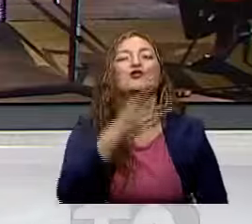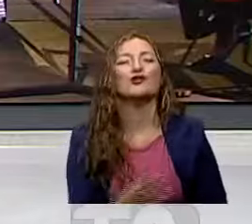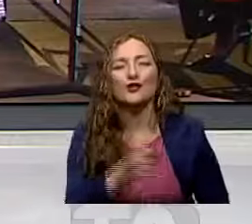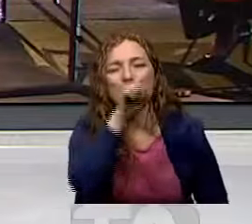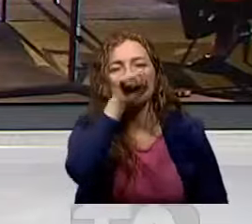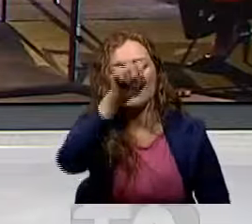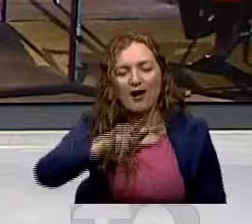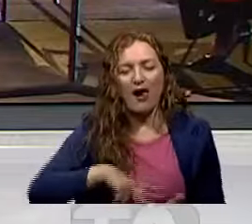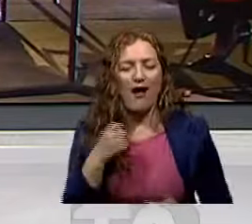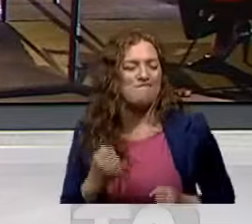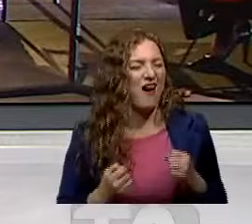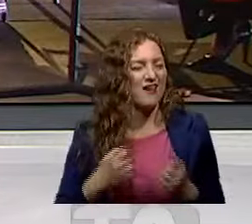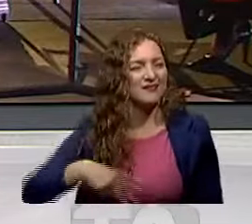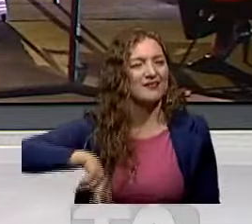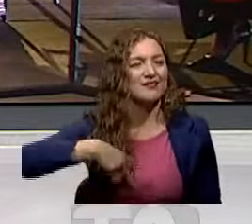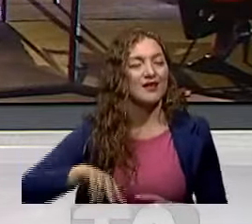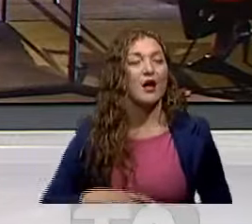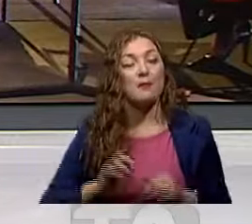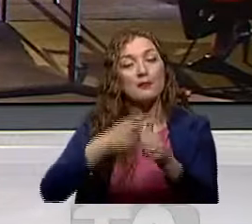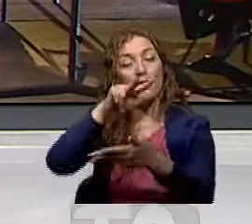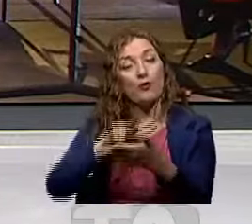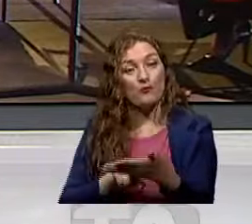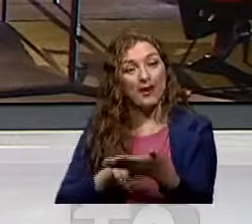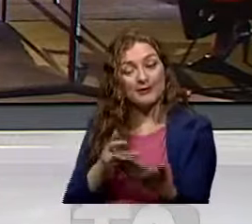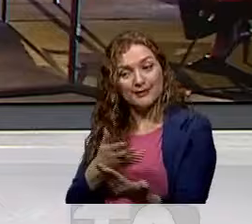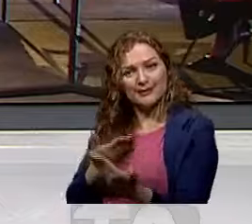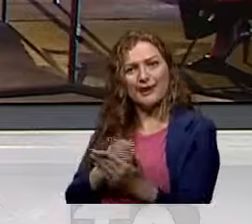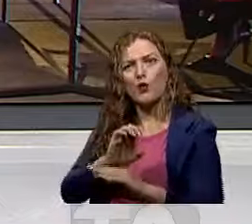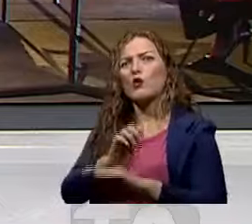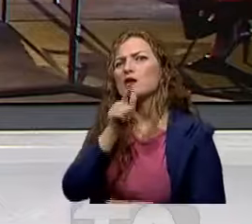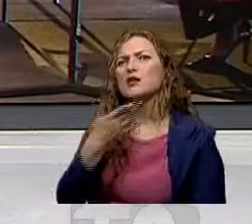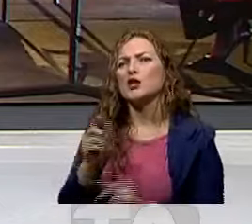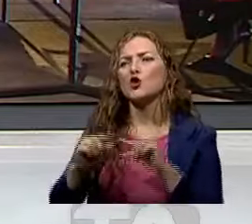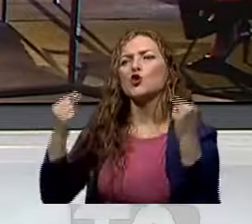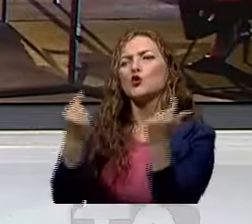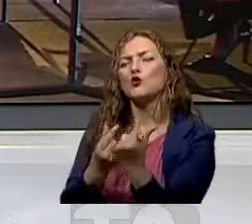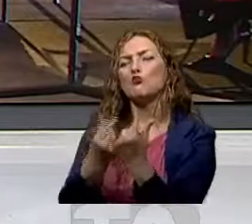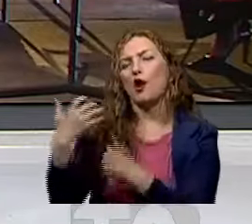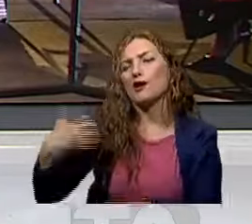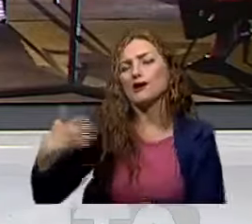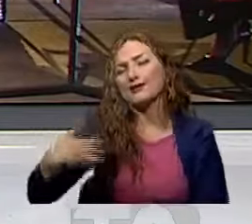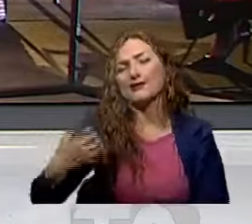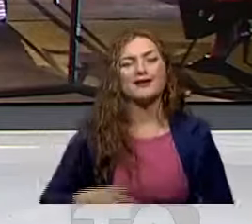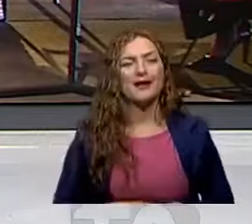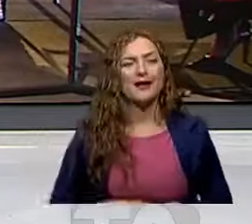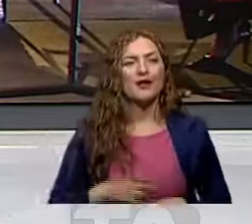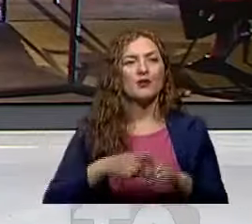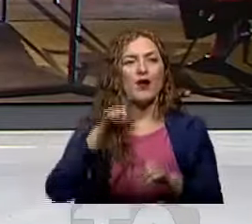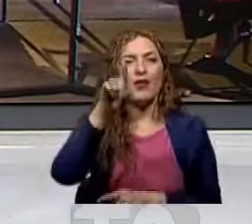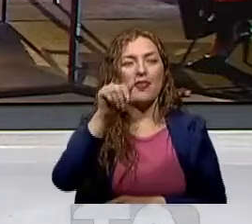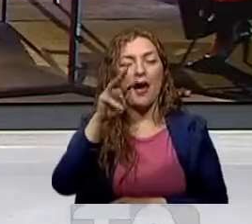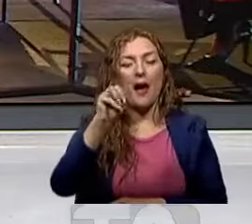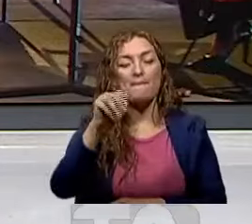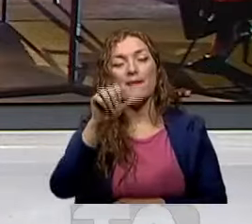la cumbia, porque como les contaba, por primera vez llega a Ecuador la agrupación argentina Damas Gratis.